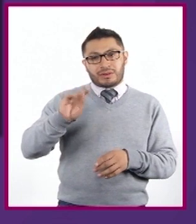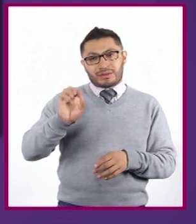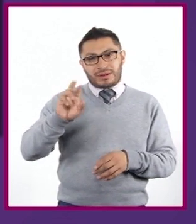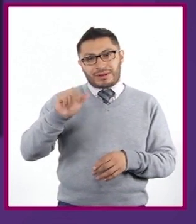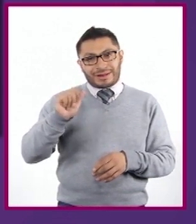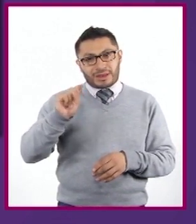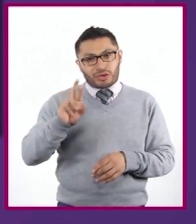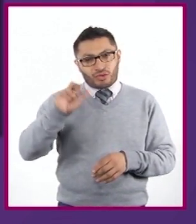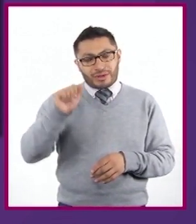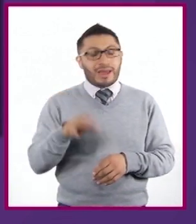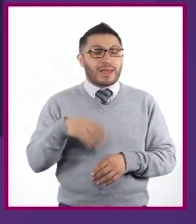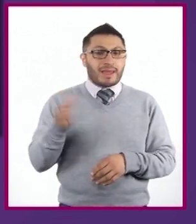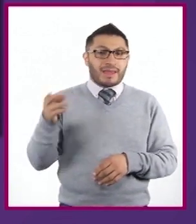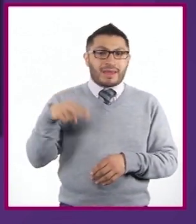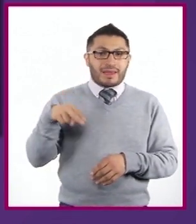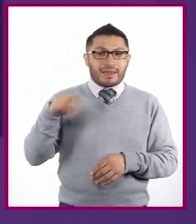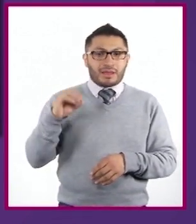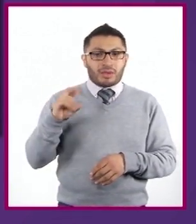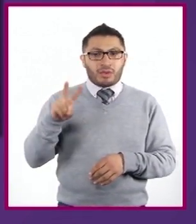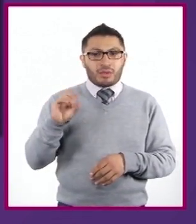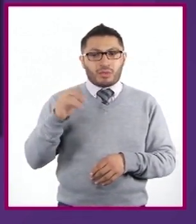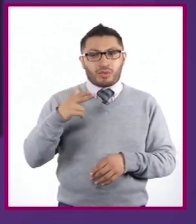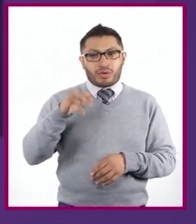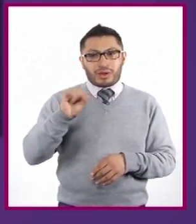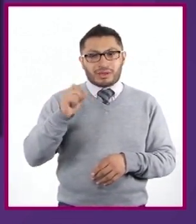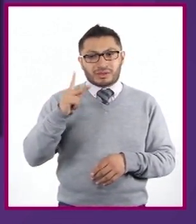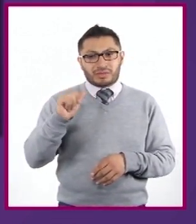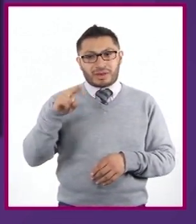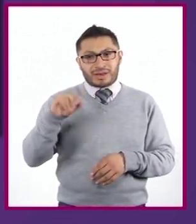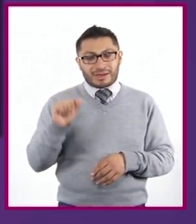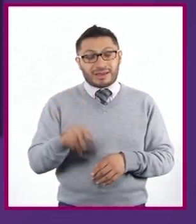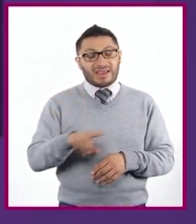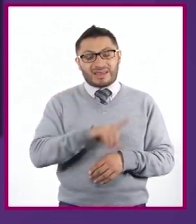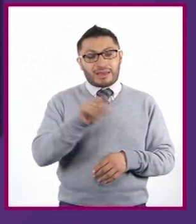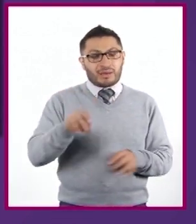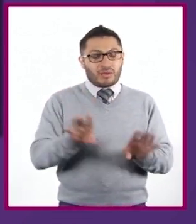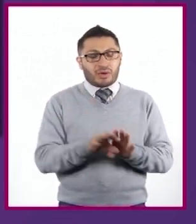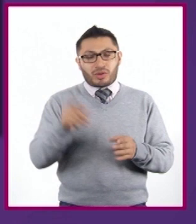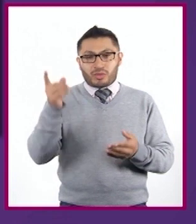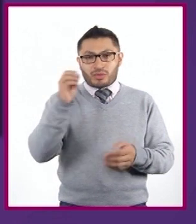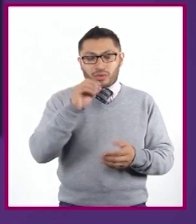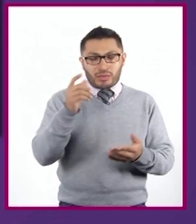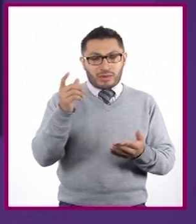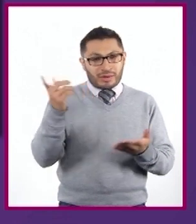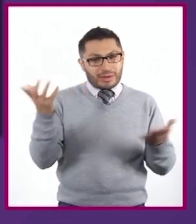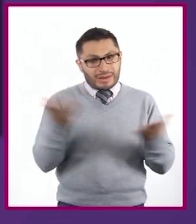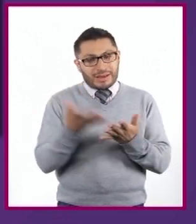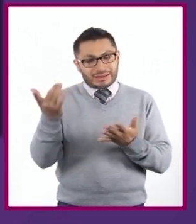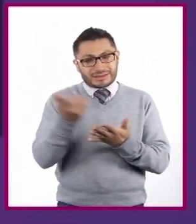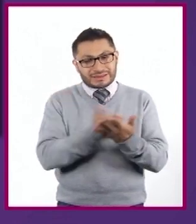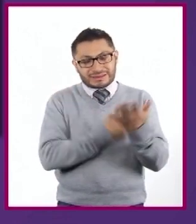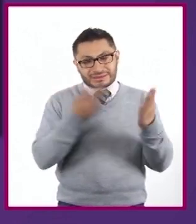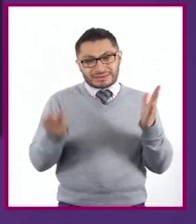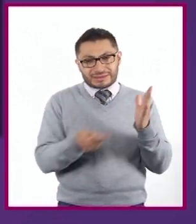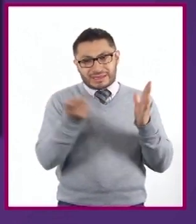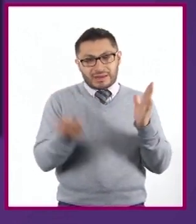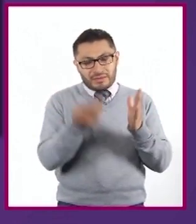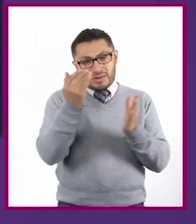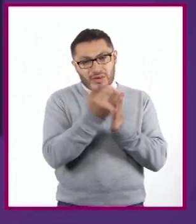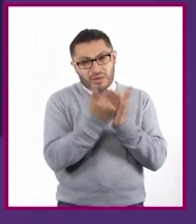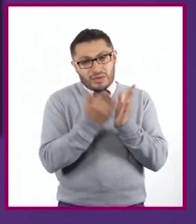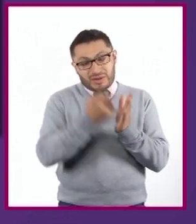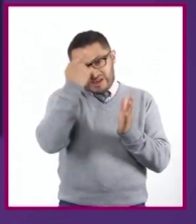e incorporamos al guiso nuestra lista de preguntas guía para el desarrollo de la investigación,